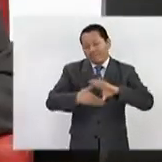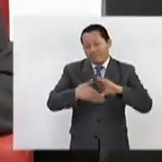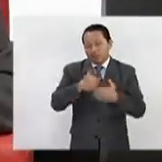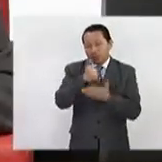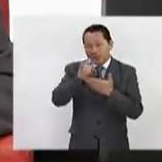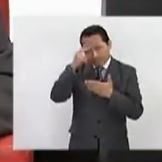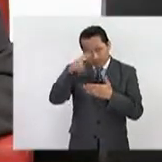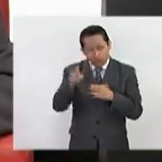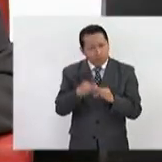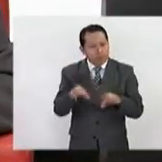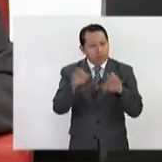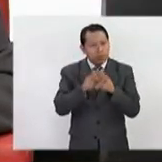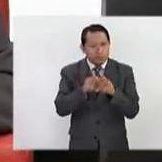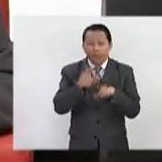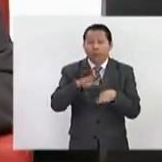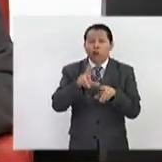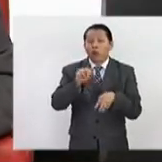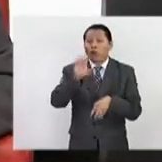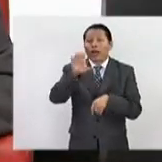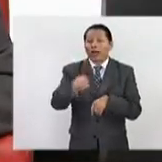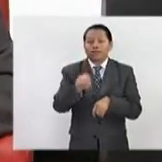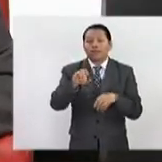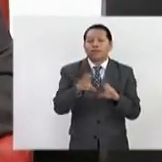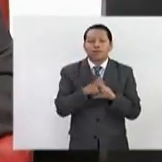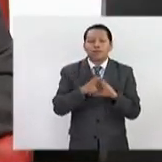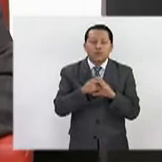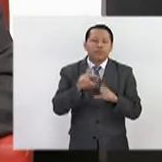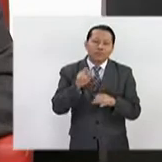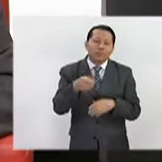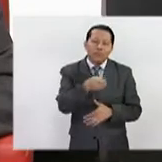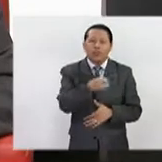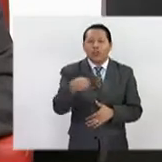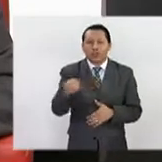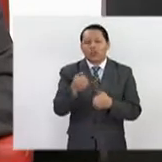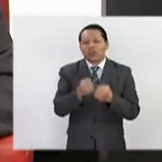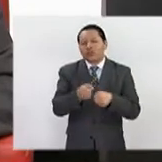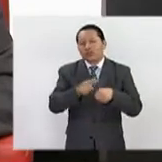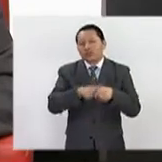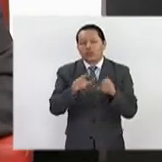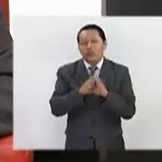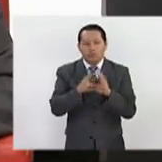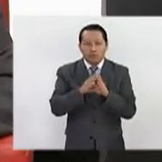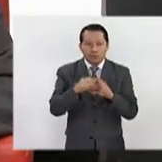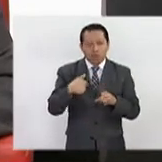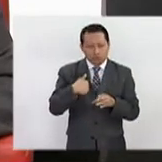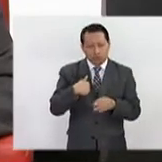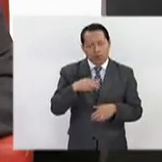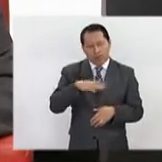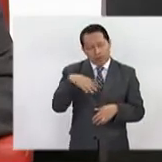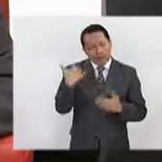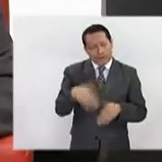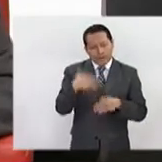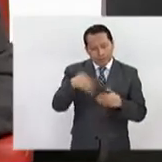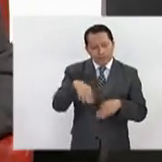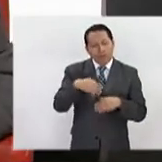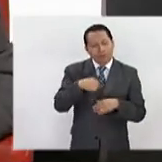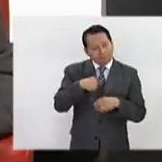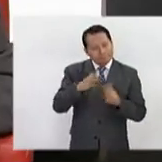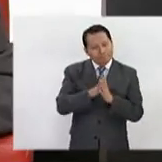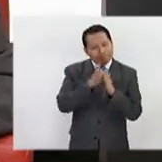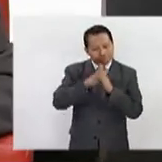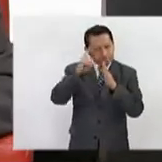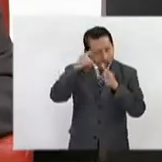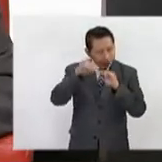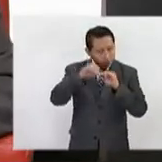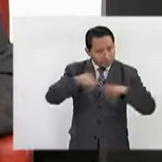importante, pero no les alcanza. Entonces se tienen que apoyar en organizaciones sociales, como aquellas en las que yo he tenido el honor de participar, para hacer